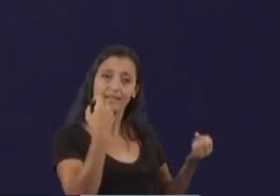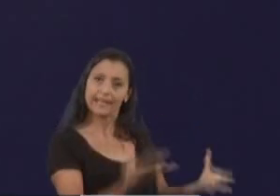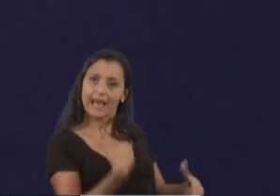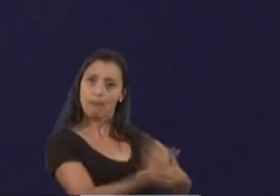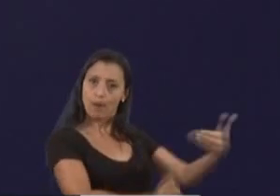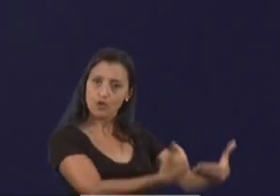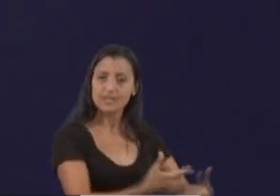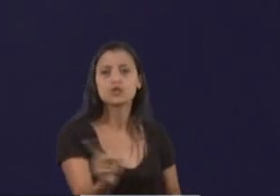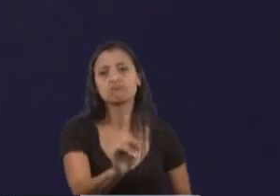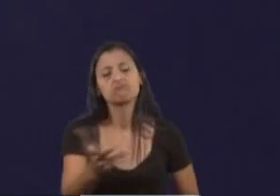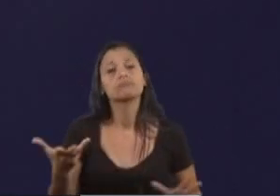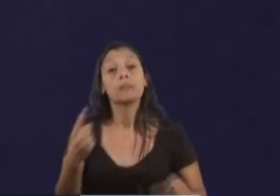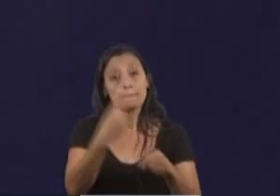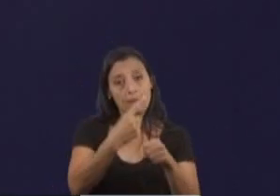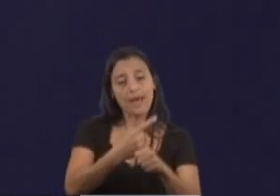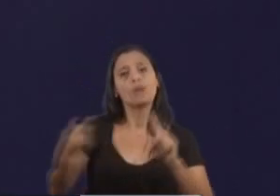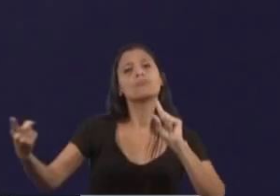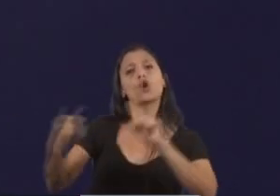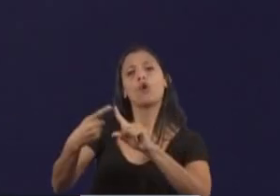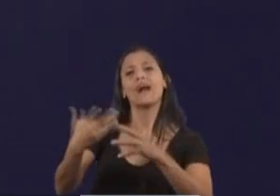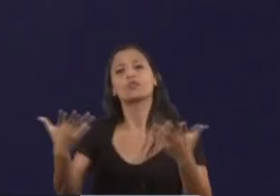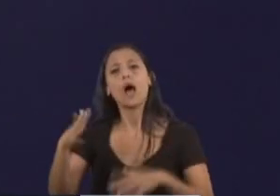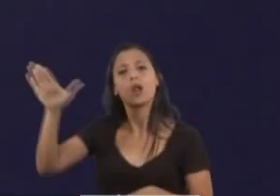Bueno, no se comunicó con su par